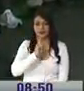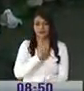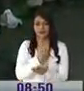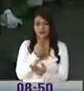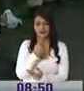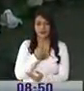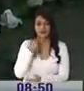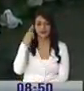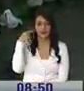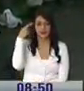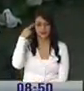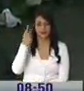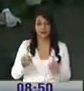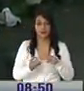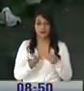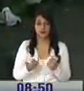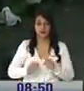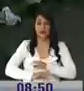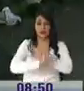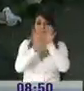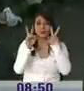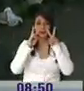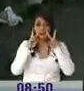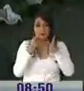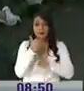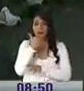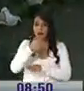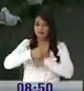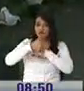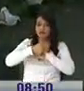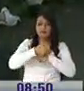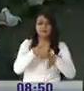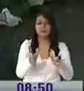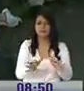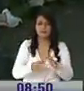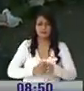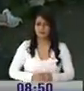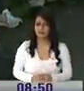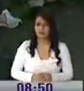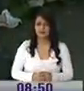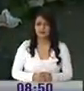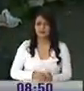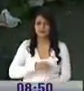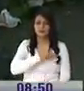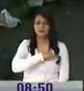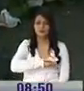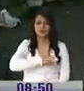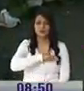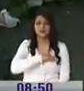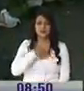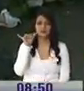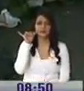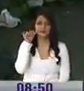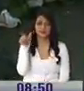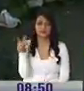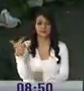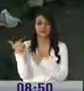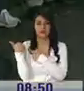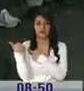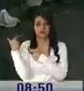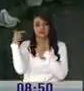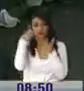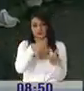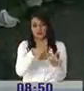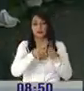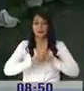hasta esta mañana no se ha visto pues presencia de autoridades Así es des el municipio de rumiñahui El que tendría que estar aquí pero